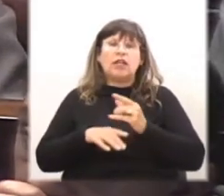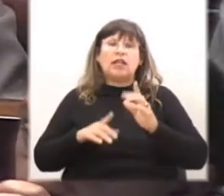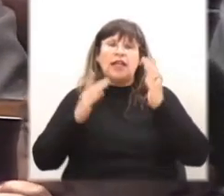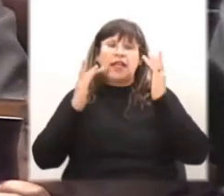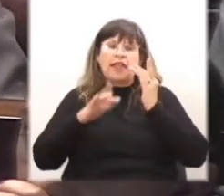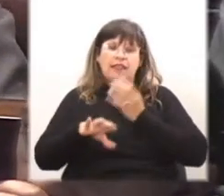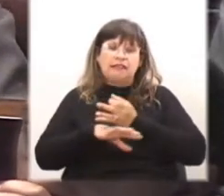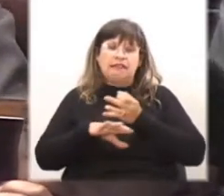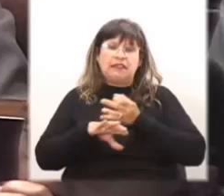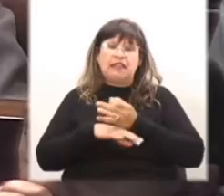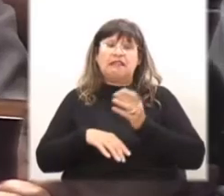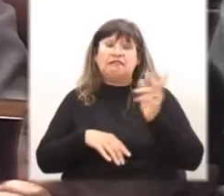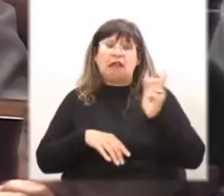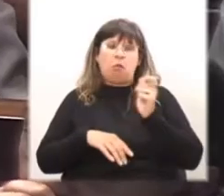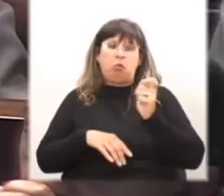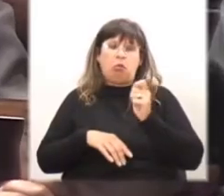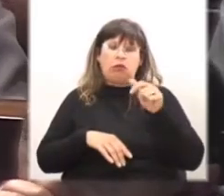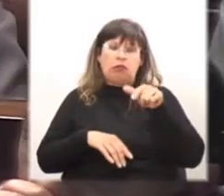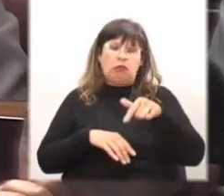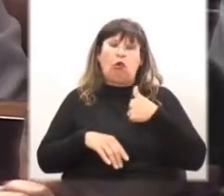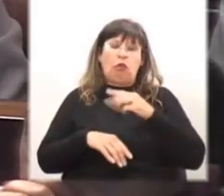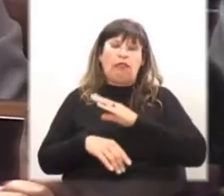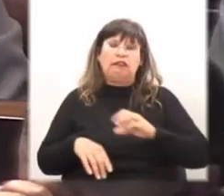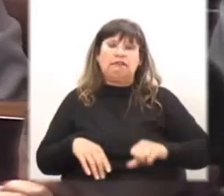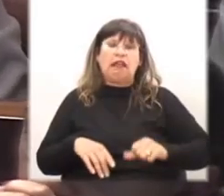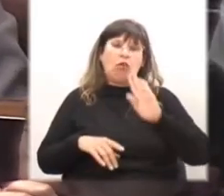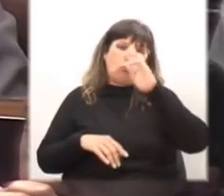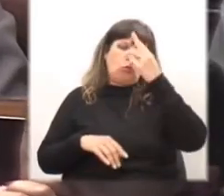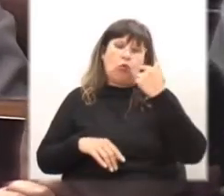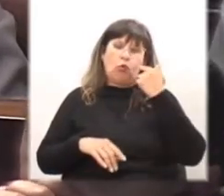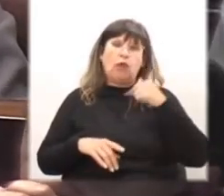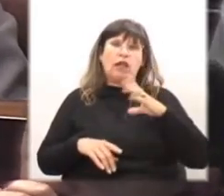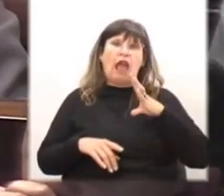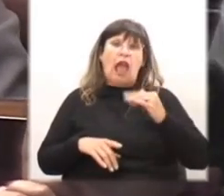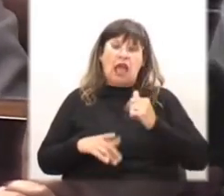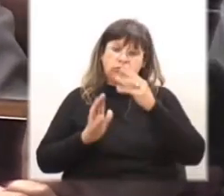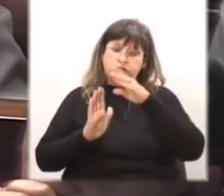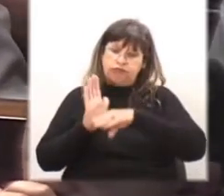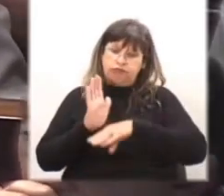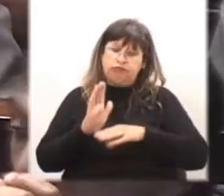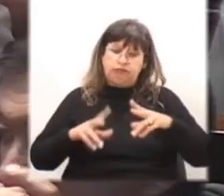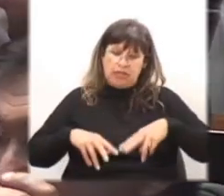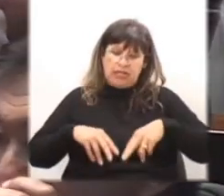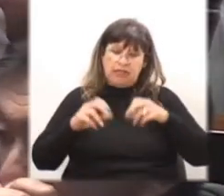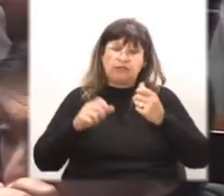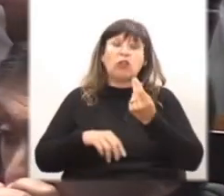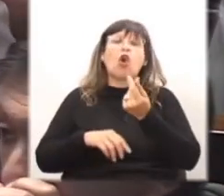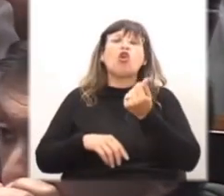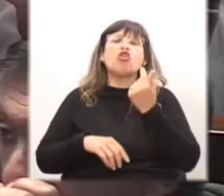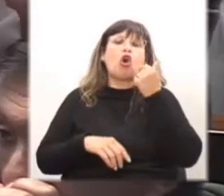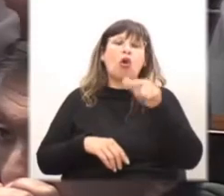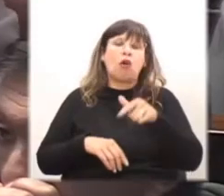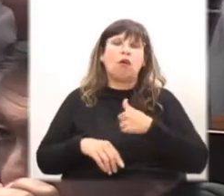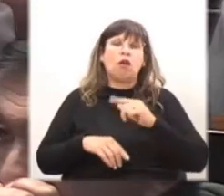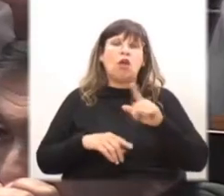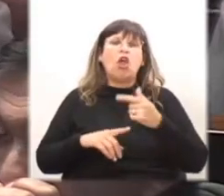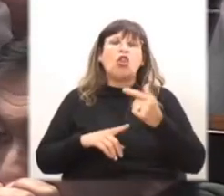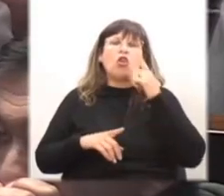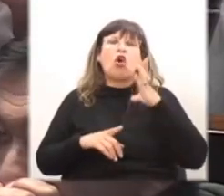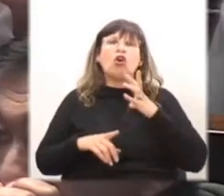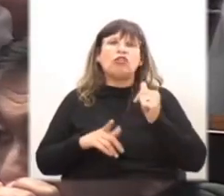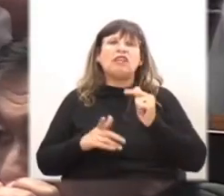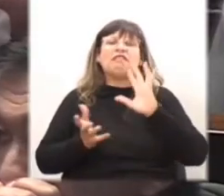de Uruguay? ¿Existe una rendición de cuenta de lo realizado en cada año y su costo? ¿Dónde se ubica su